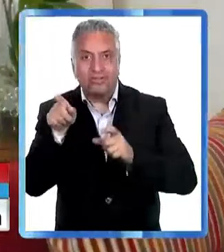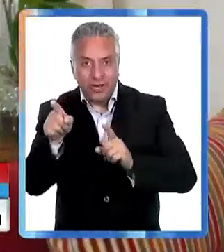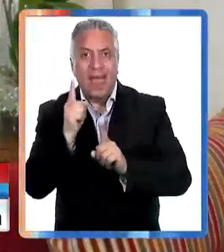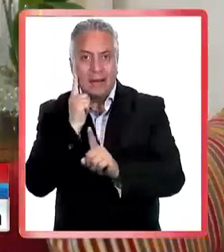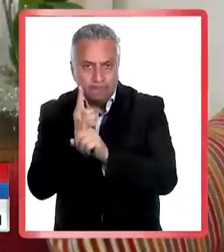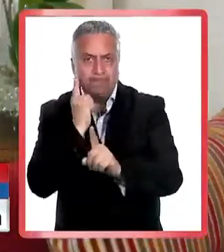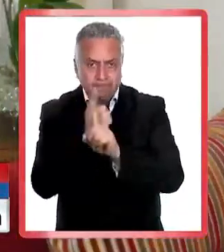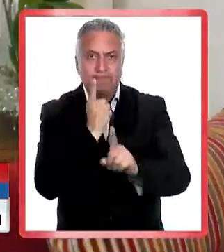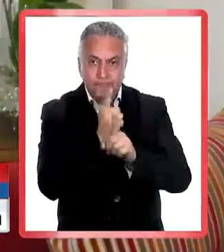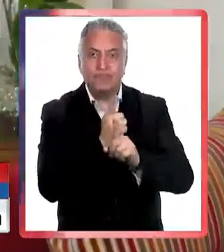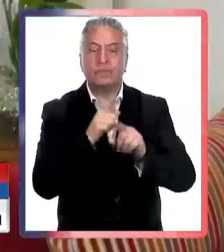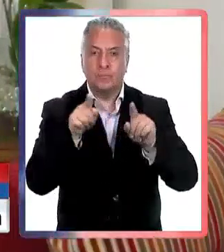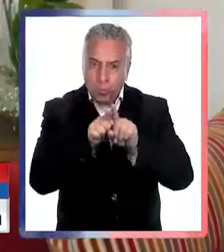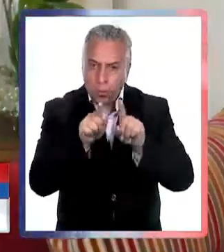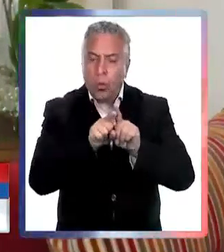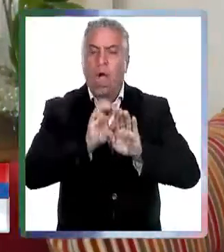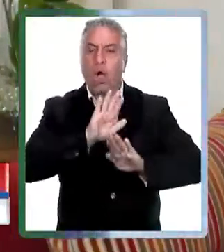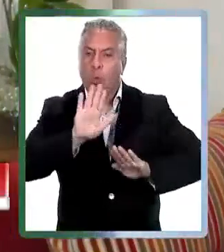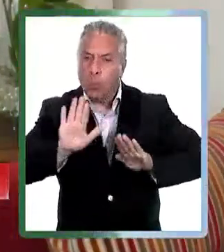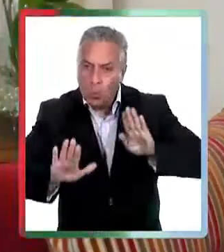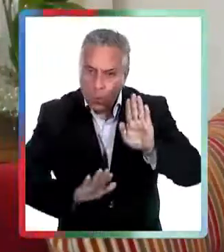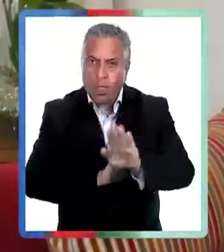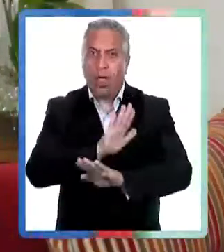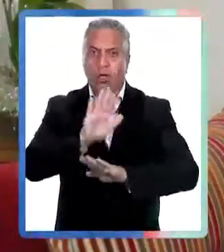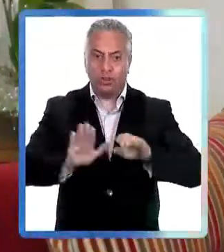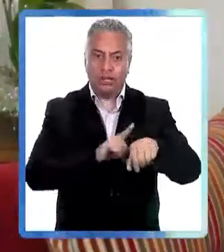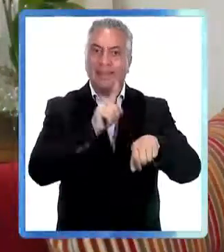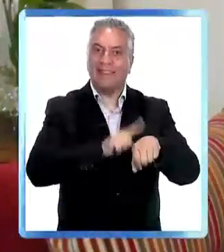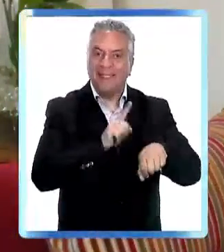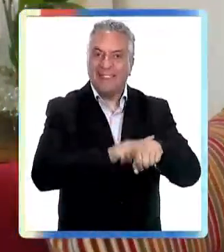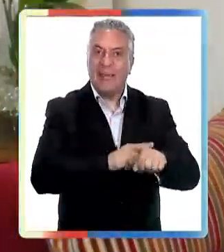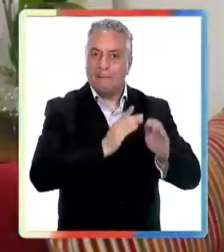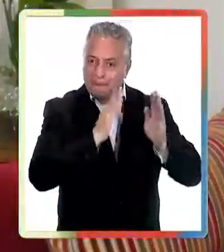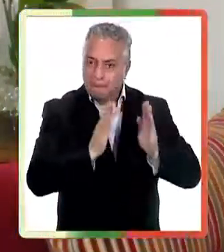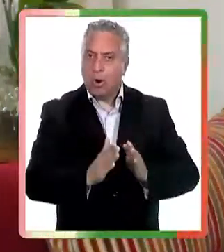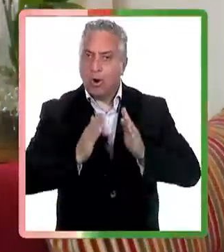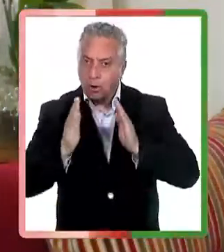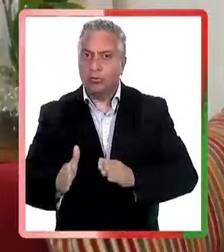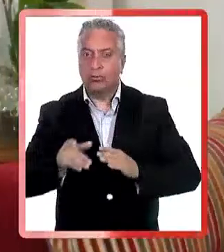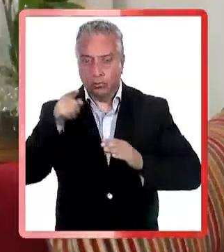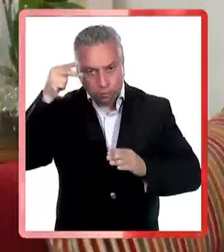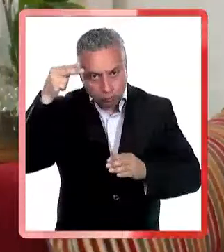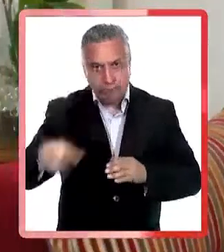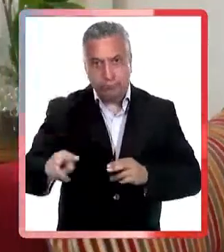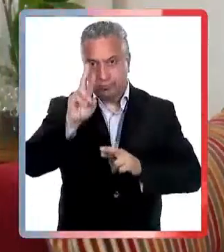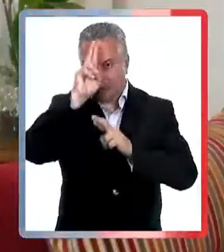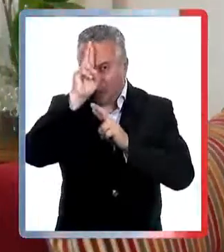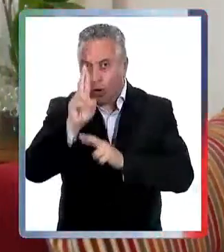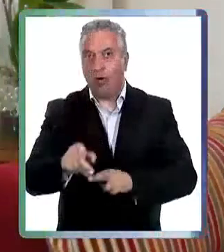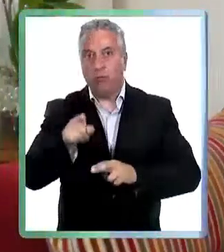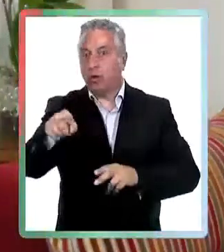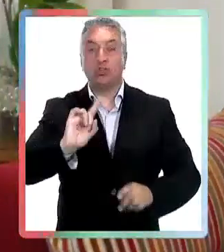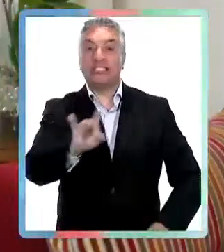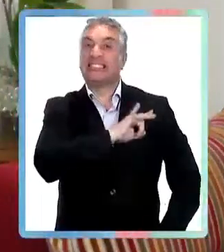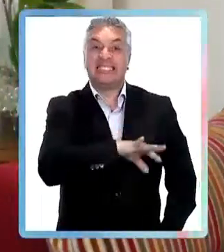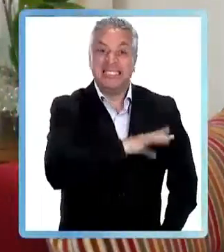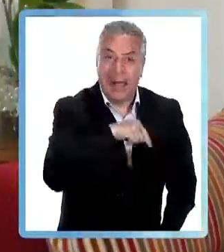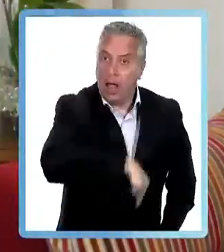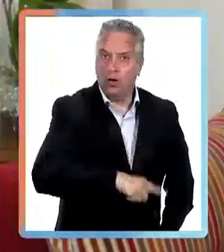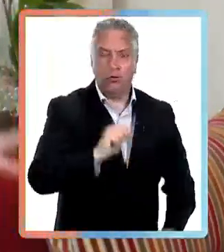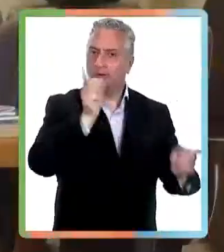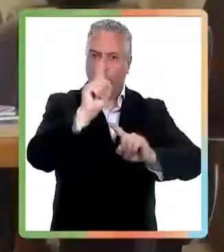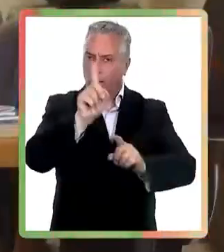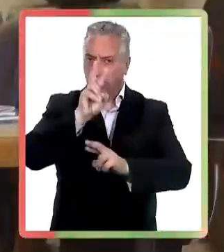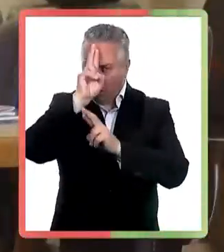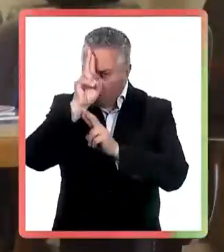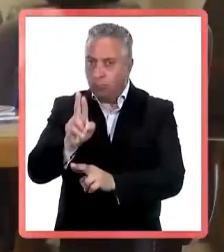los estamos haciendo cuidadosamente en los tiempos y formas del pueblo mapuche, no de los chilenos.